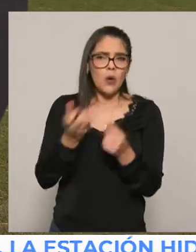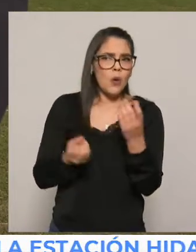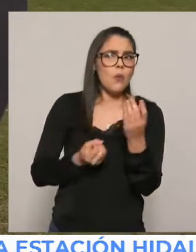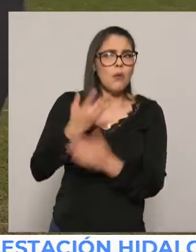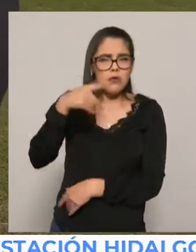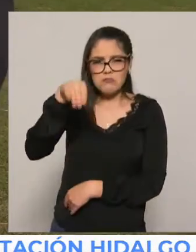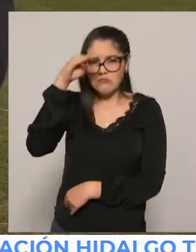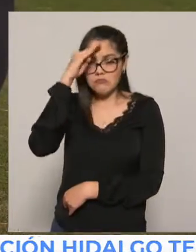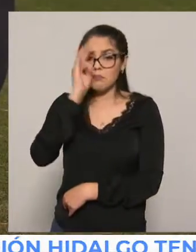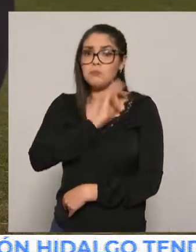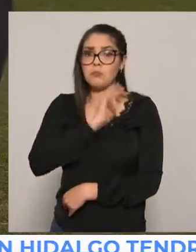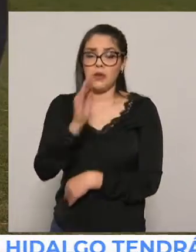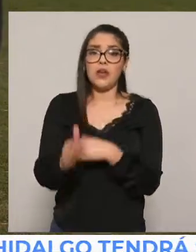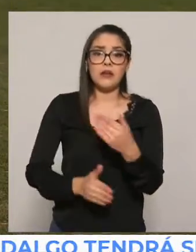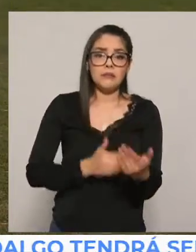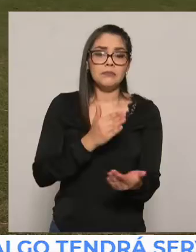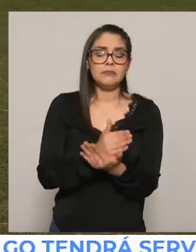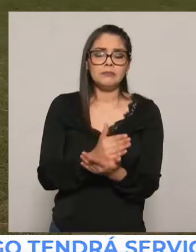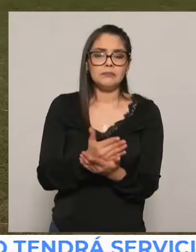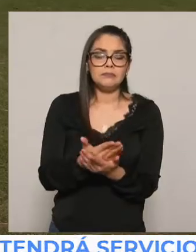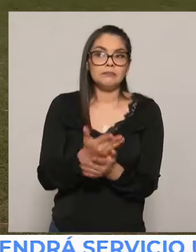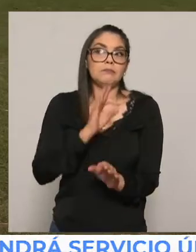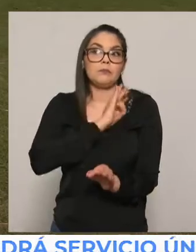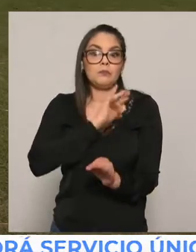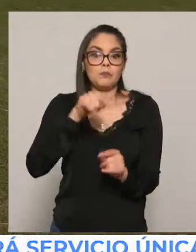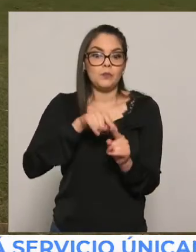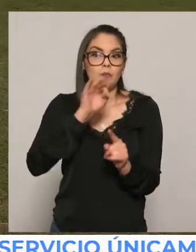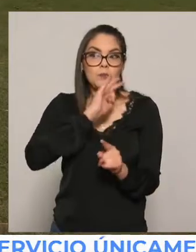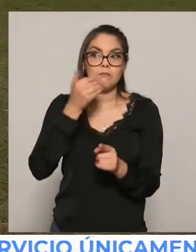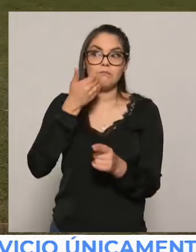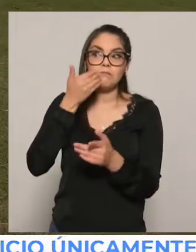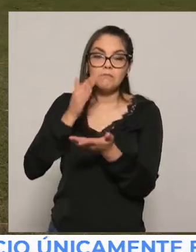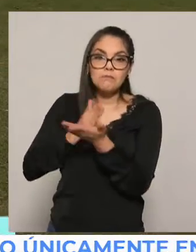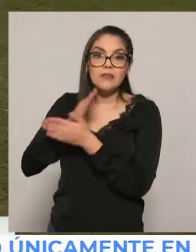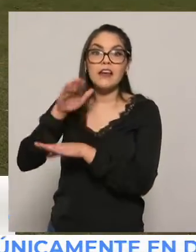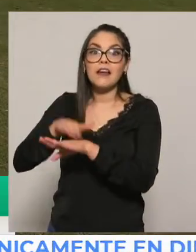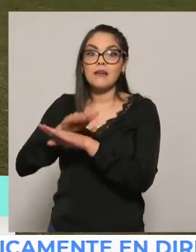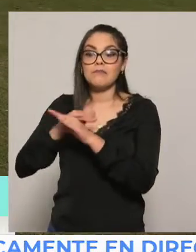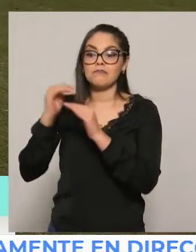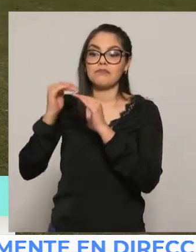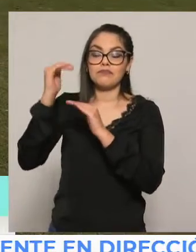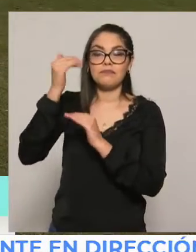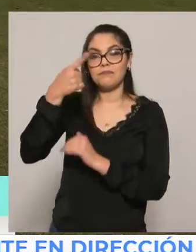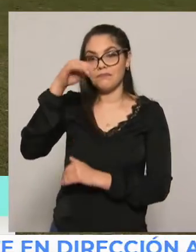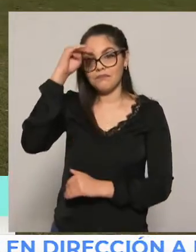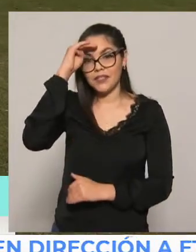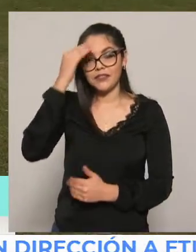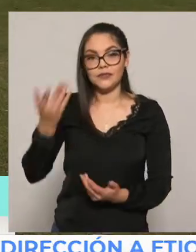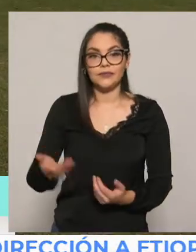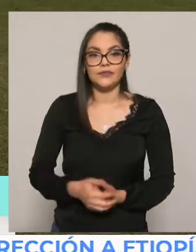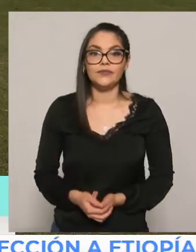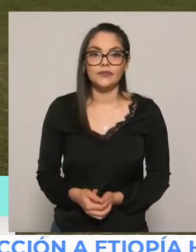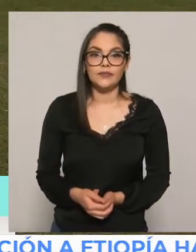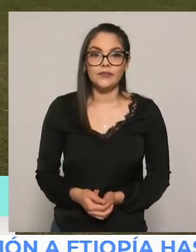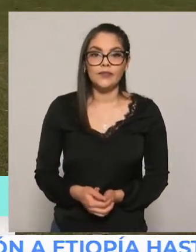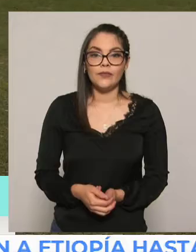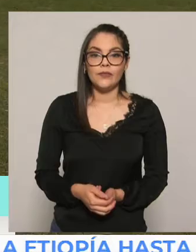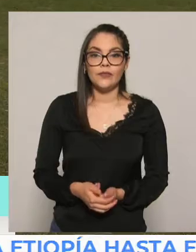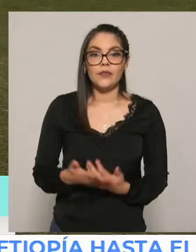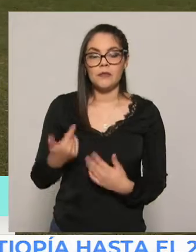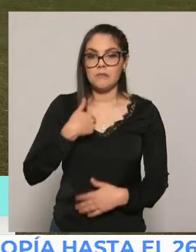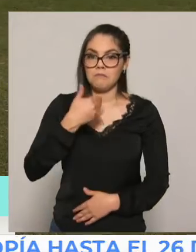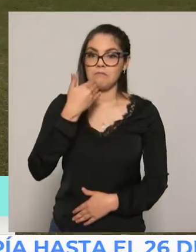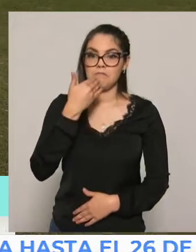asistir y el lugar que nos pueda dejar México en esa justa de verano? Bueno, le estamos apostando y la idea es que yo creo que después del gran momento que vive el